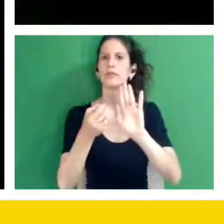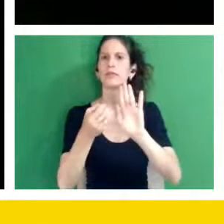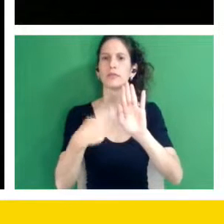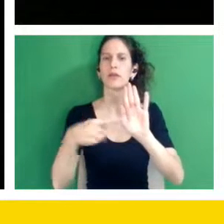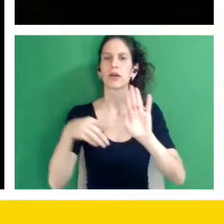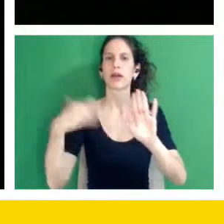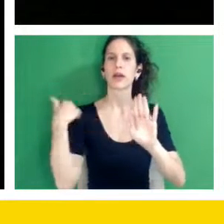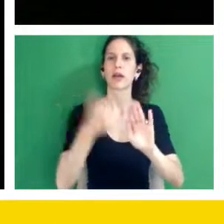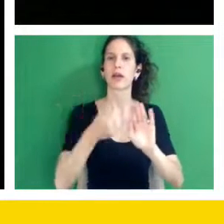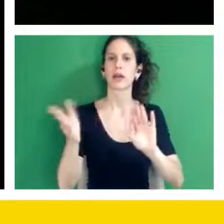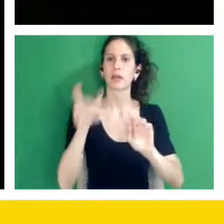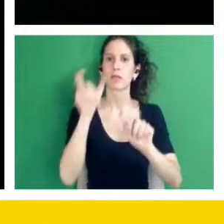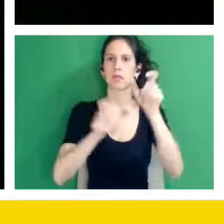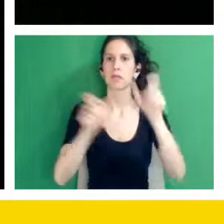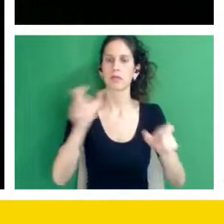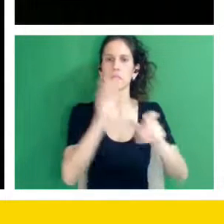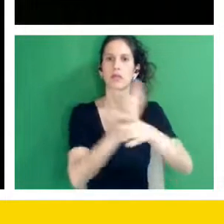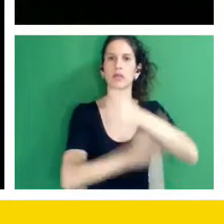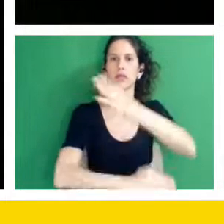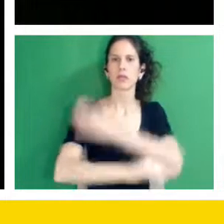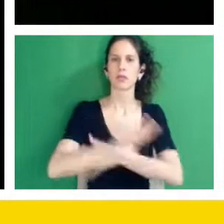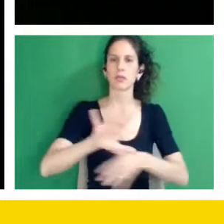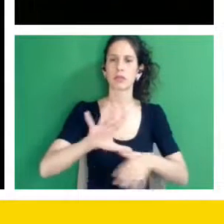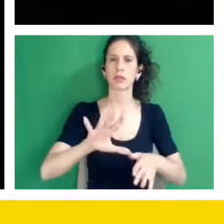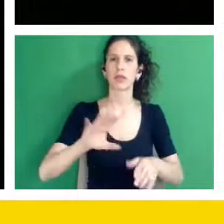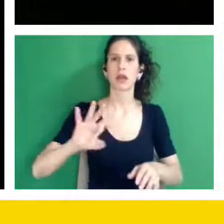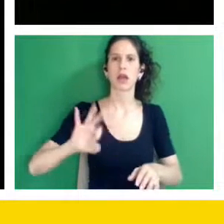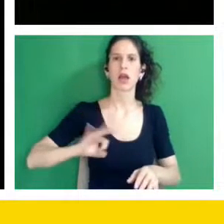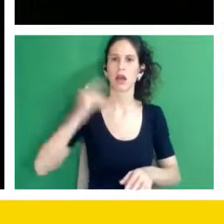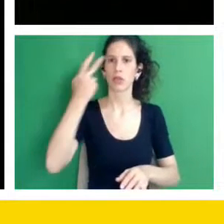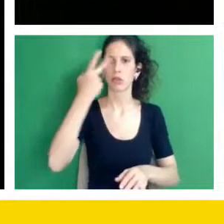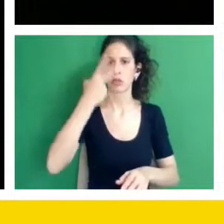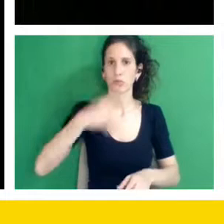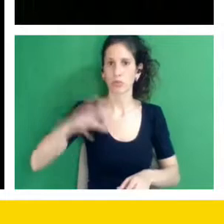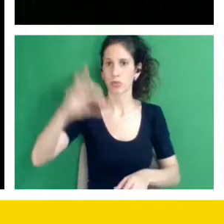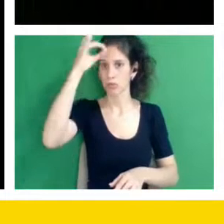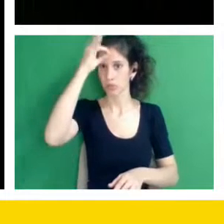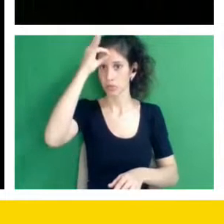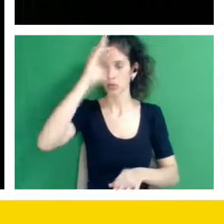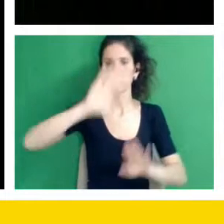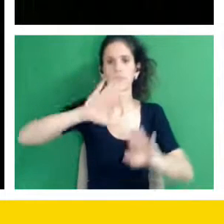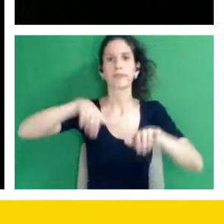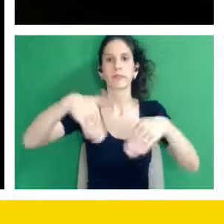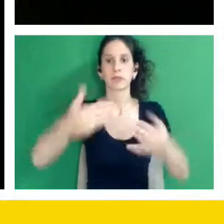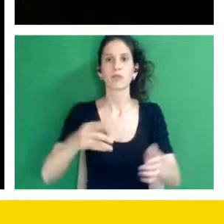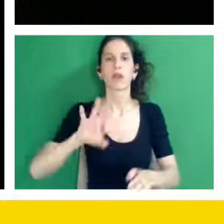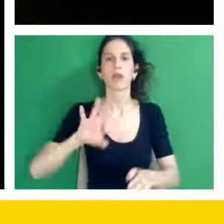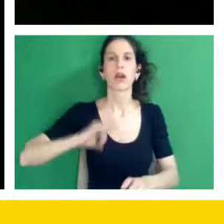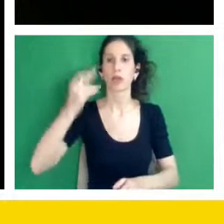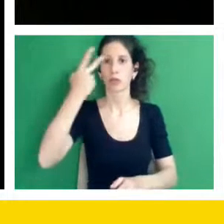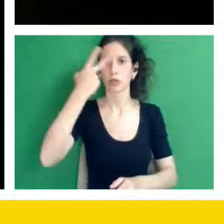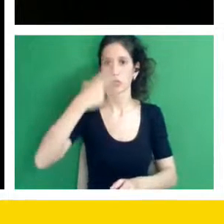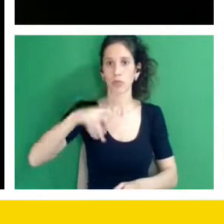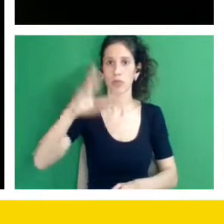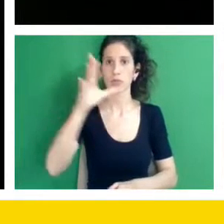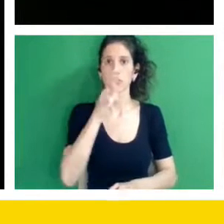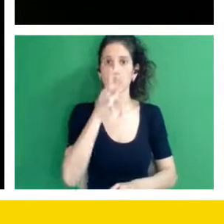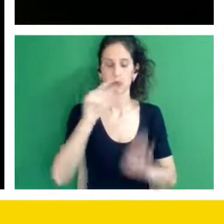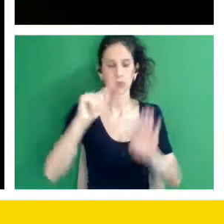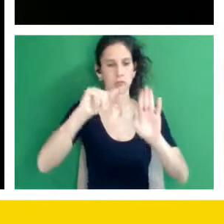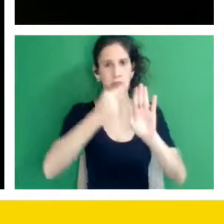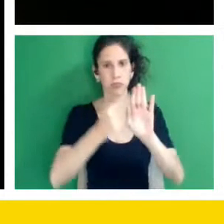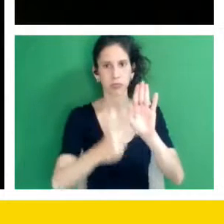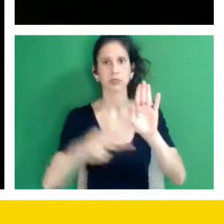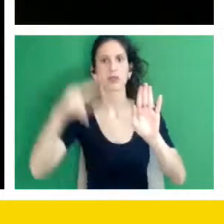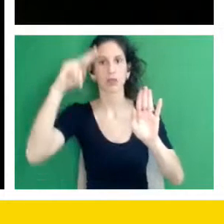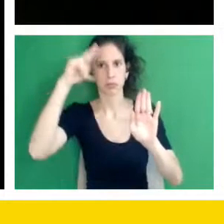fue promulgada en el año 2012 y finalmente reglamentada en el año 2014. Pero para conversar sobre